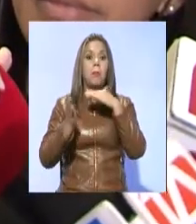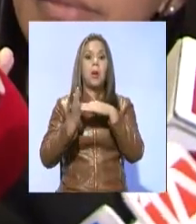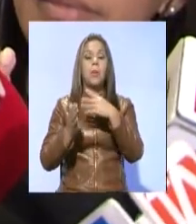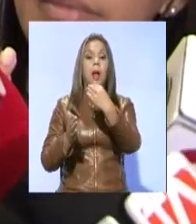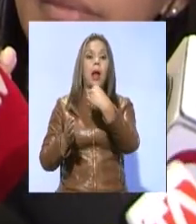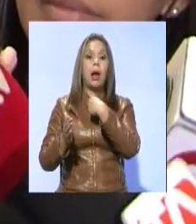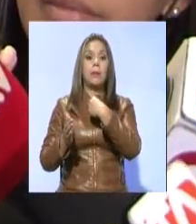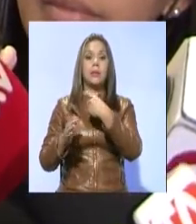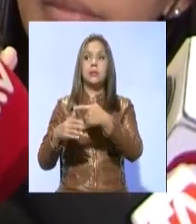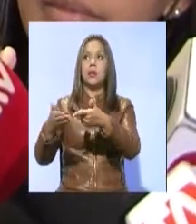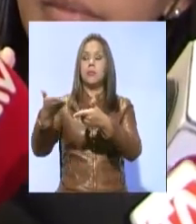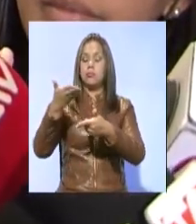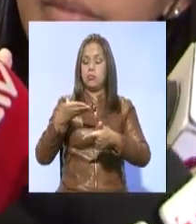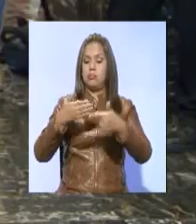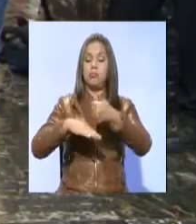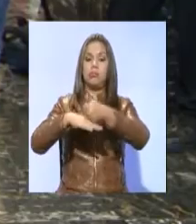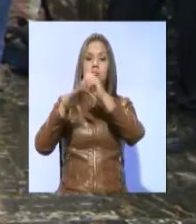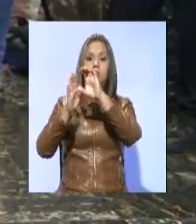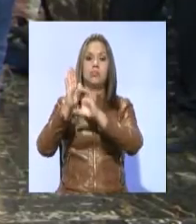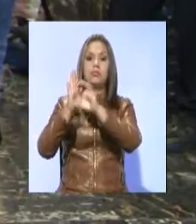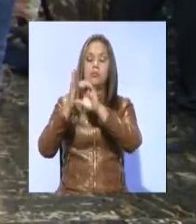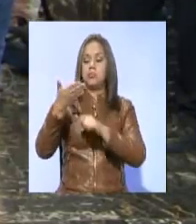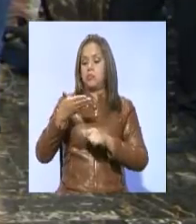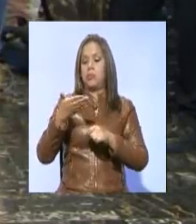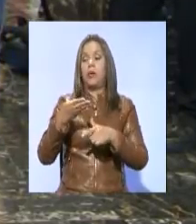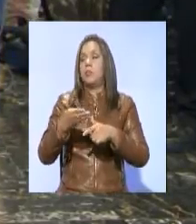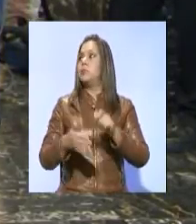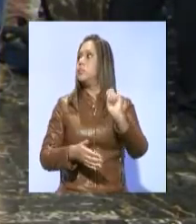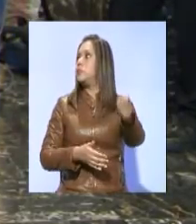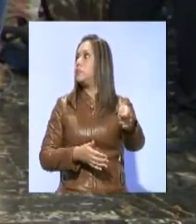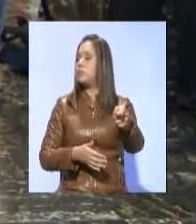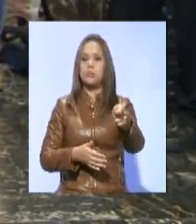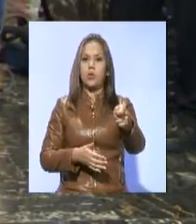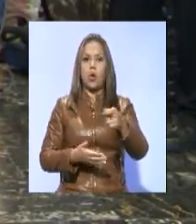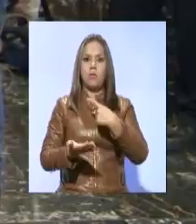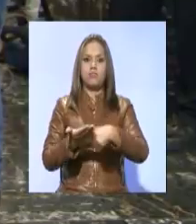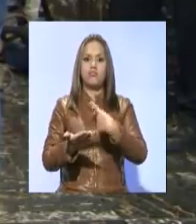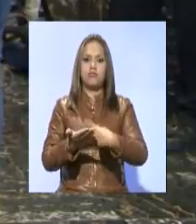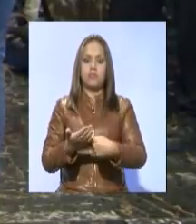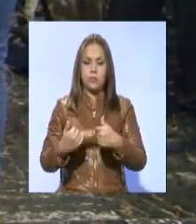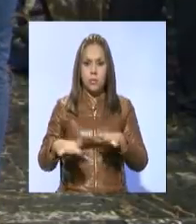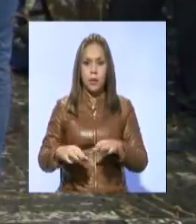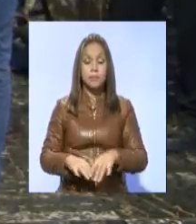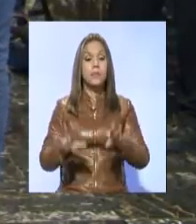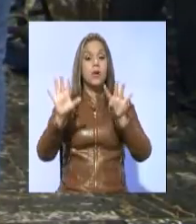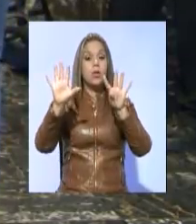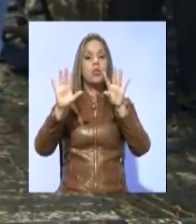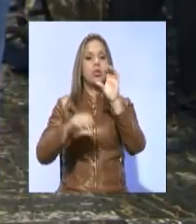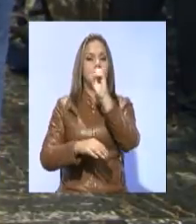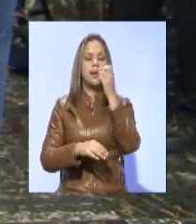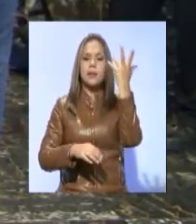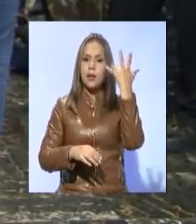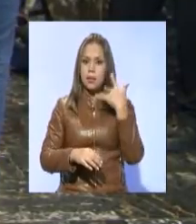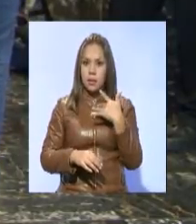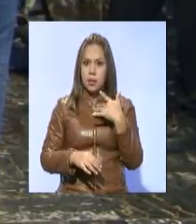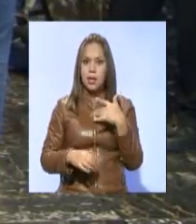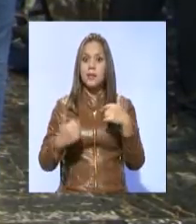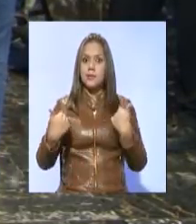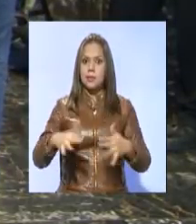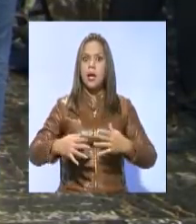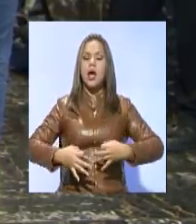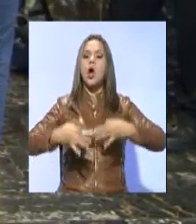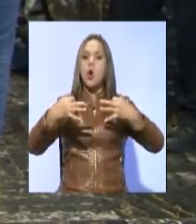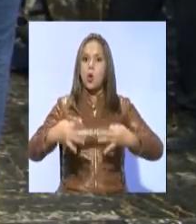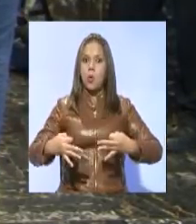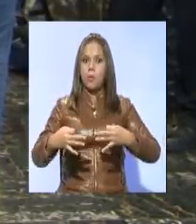y sin leerla se la pasa. Este 2 de enero se cumplirían los 90 días con respecto al abandono de cargo del vicepresidente